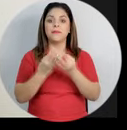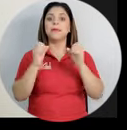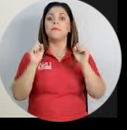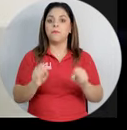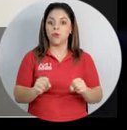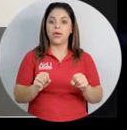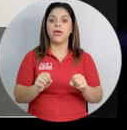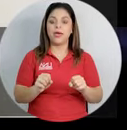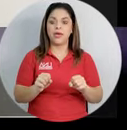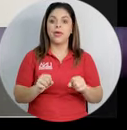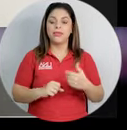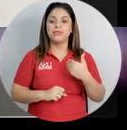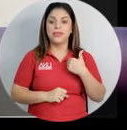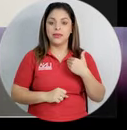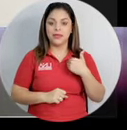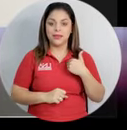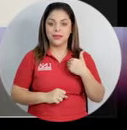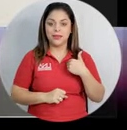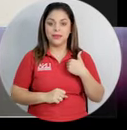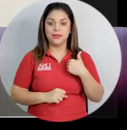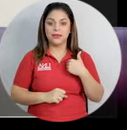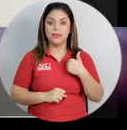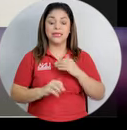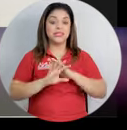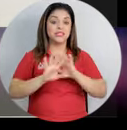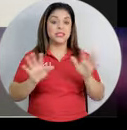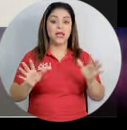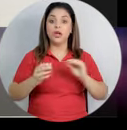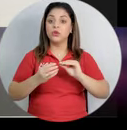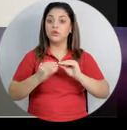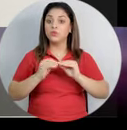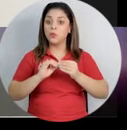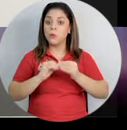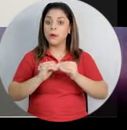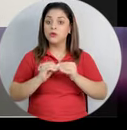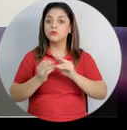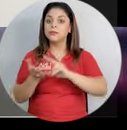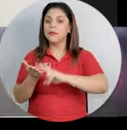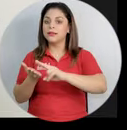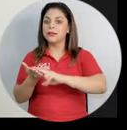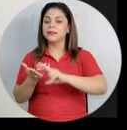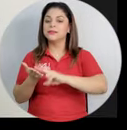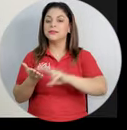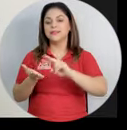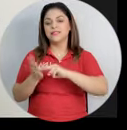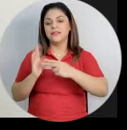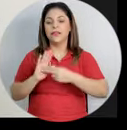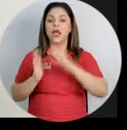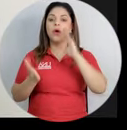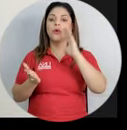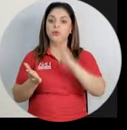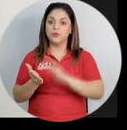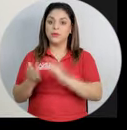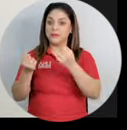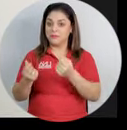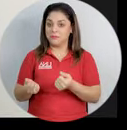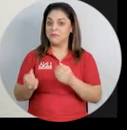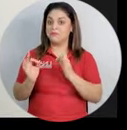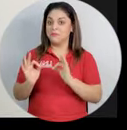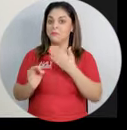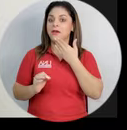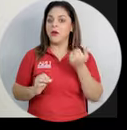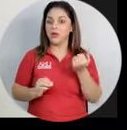familia pueda tener ya números verdes porque se salió de sus deudas más angustiantes